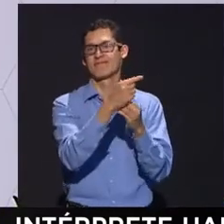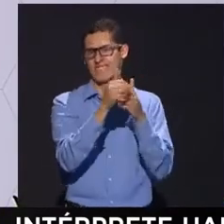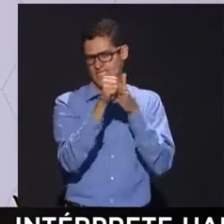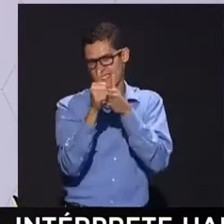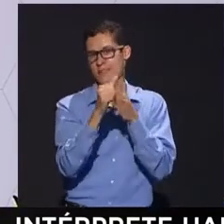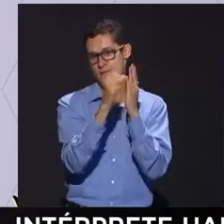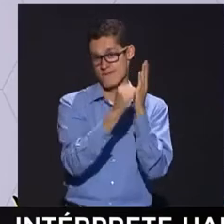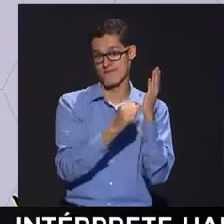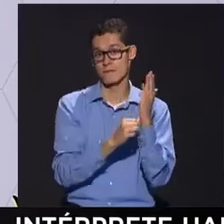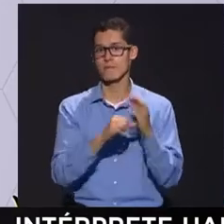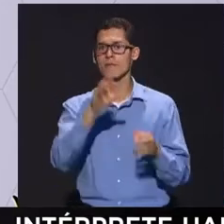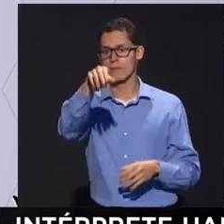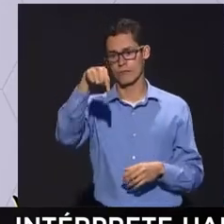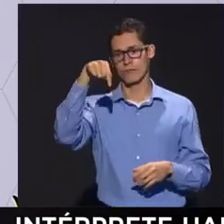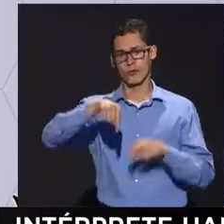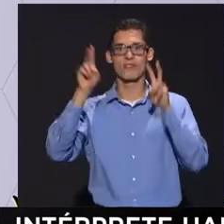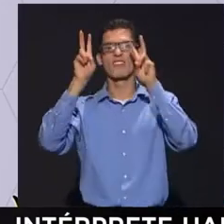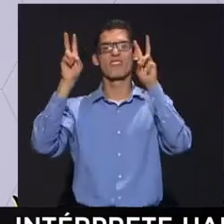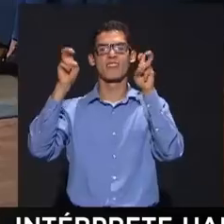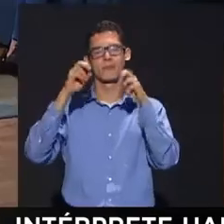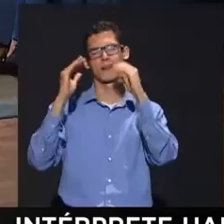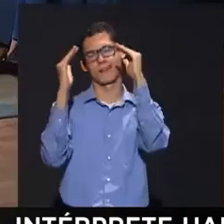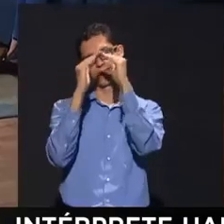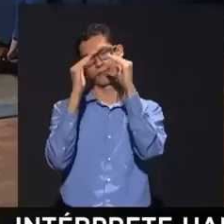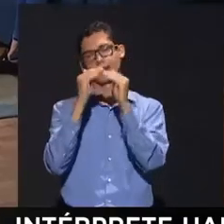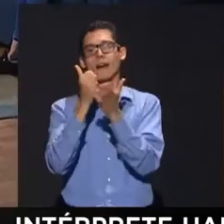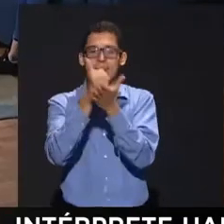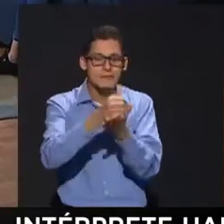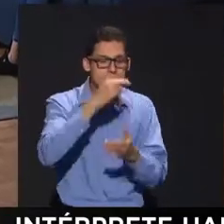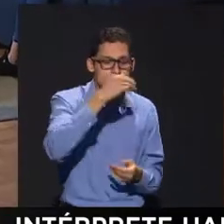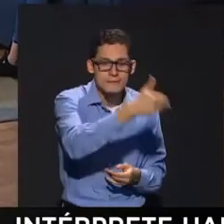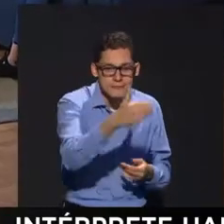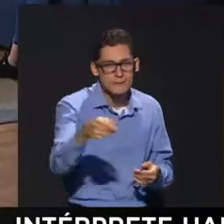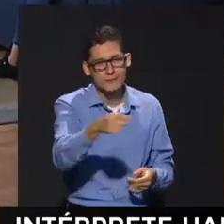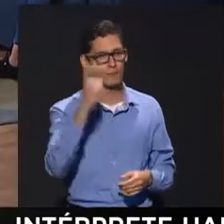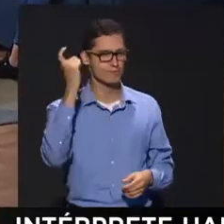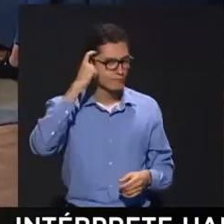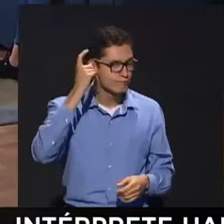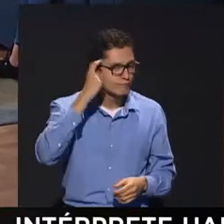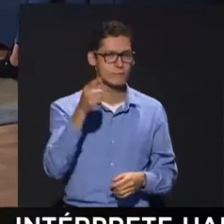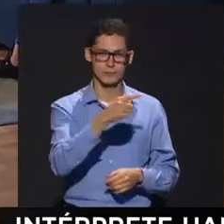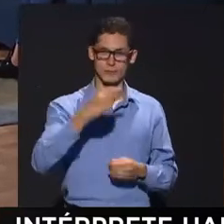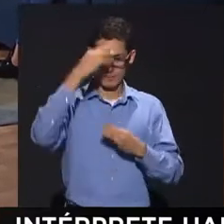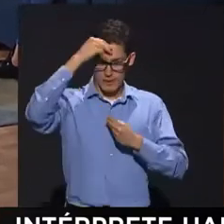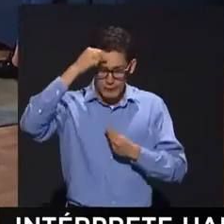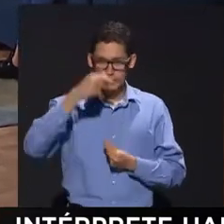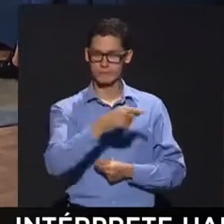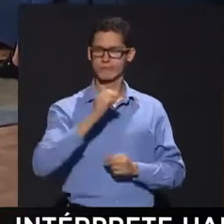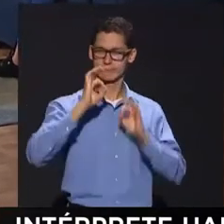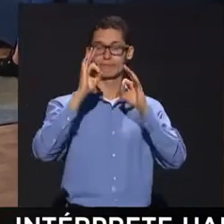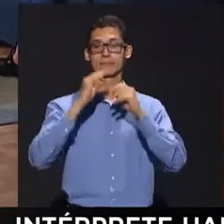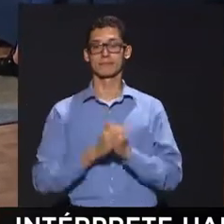desde la casa. Y para eso está conmigo Natalia y está conmigo también Luz Andrea, que nos van a realizar